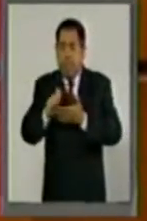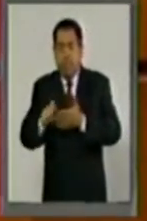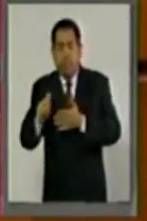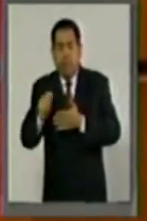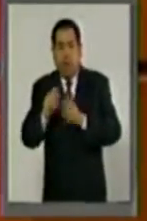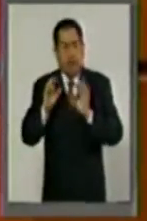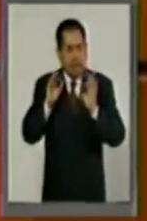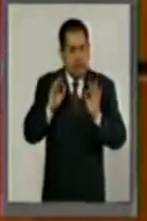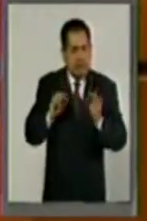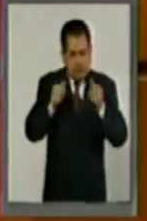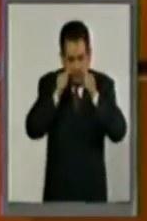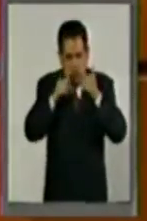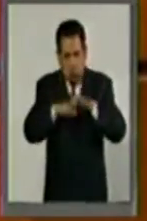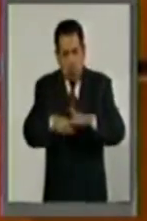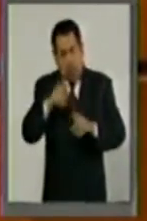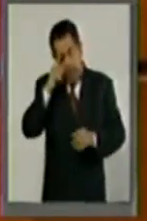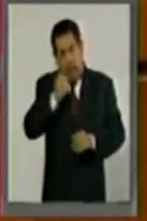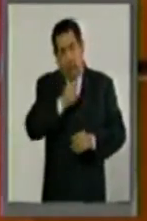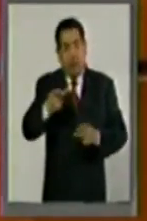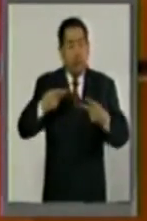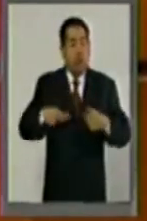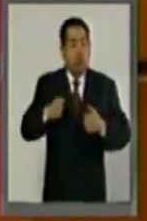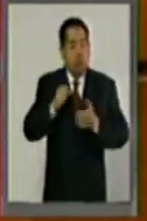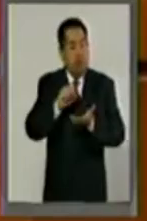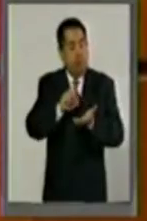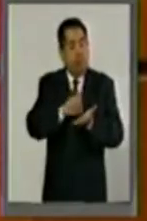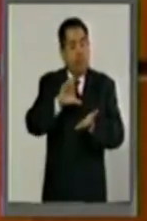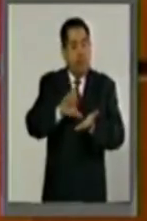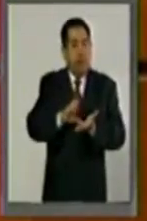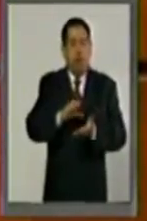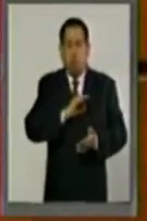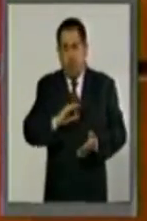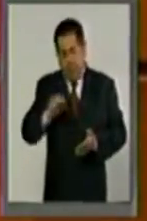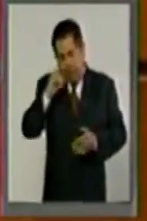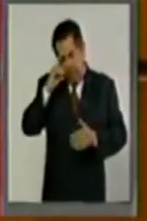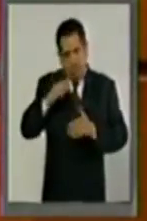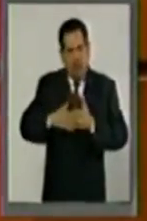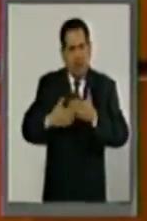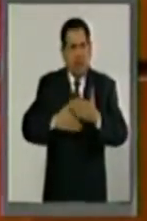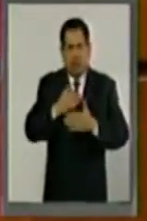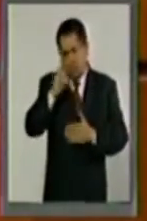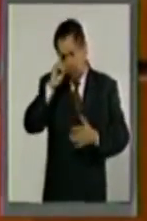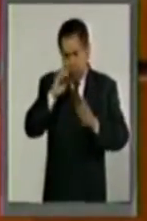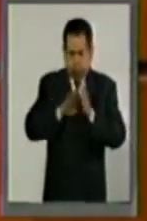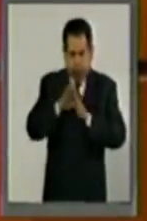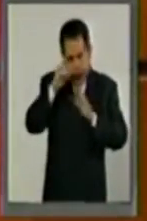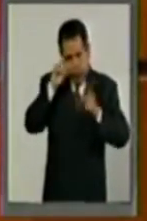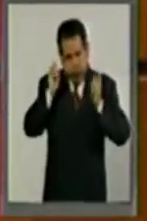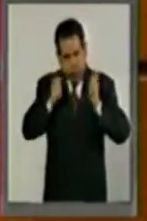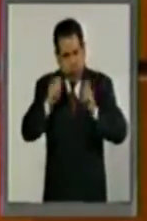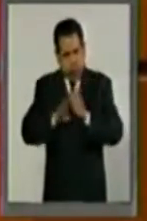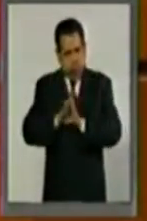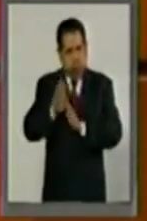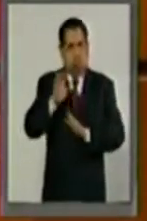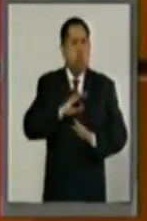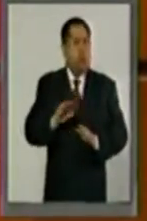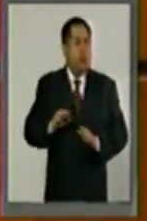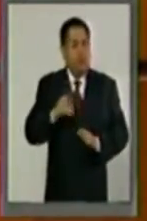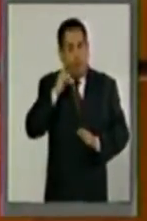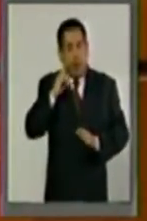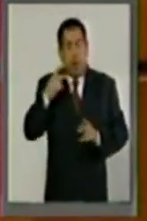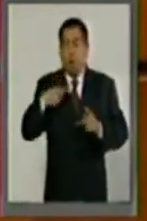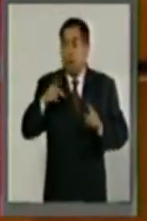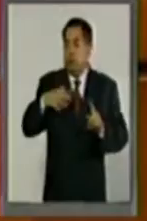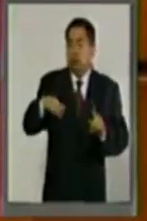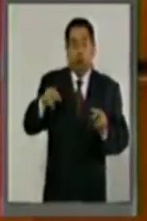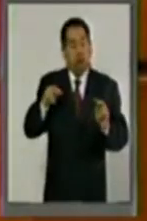de lograr que las personas con discapacidad alcancen el máximo desarrollo, buscando en todo momento que sean mirados por